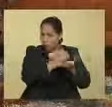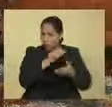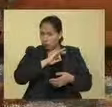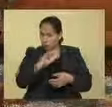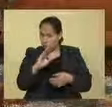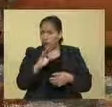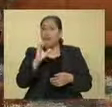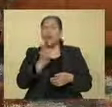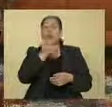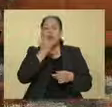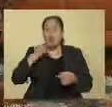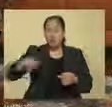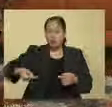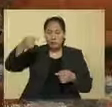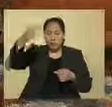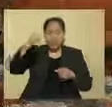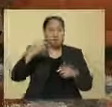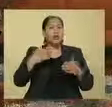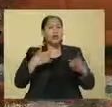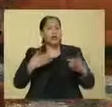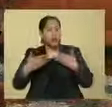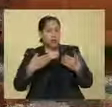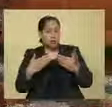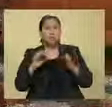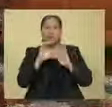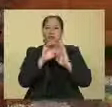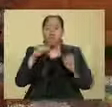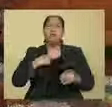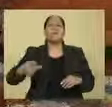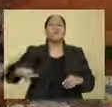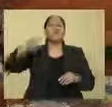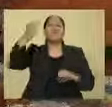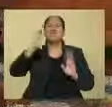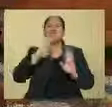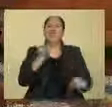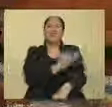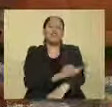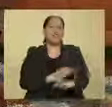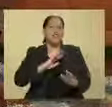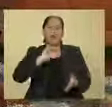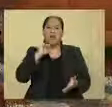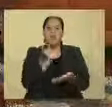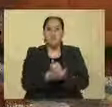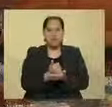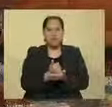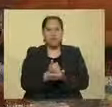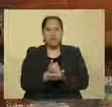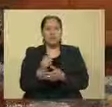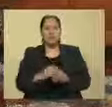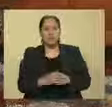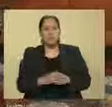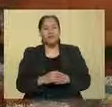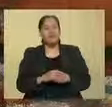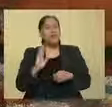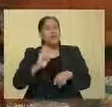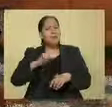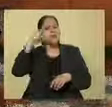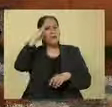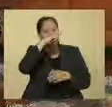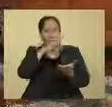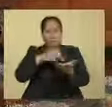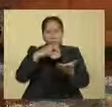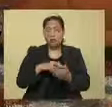o de errores al caminar? Porque cuando crecemos... Ya está dado. Exactamente. Sí, ya. Es como más difícil corregirlo,